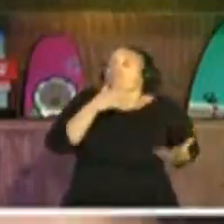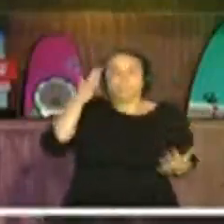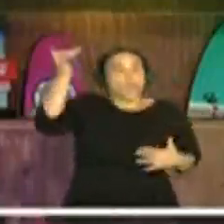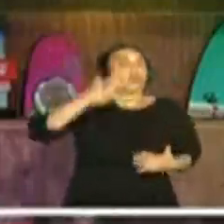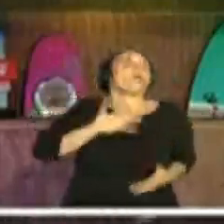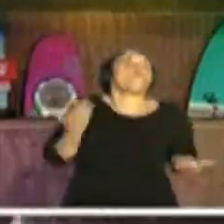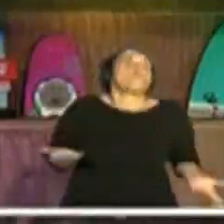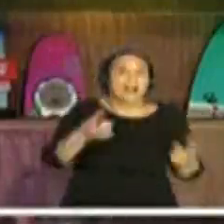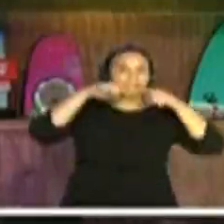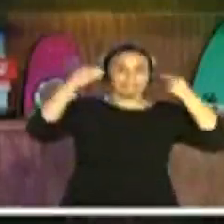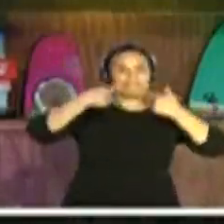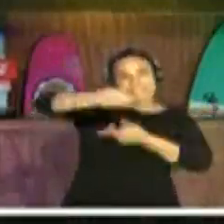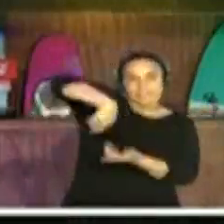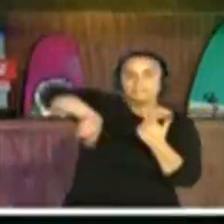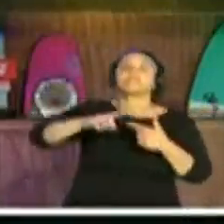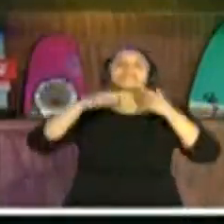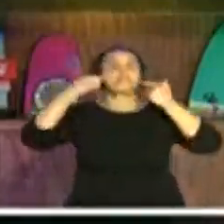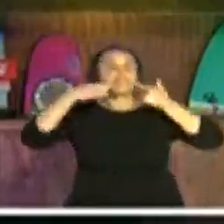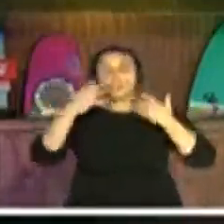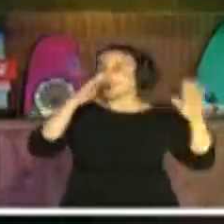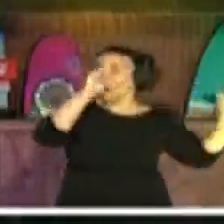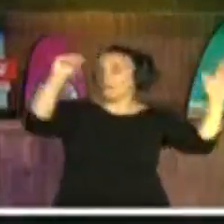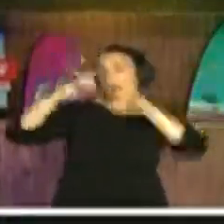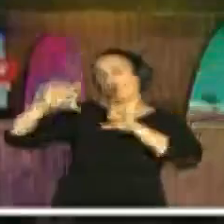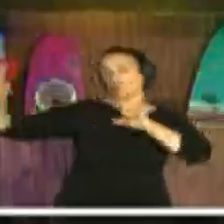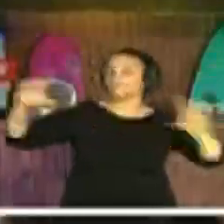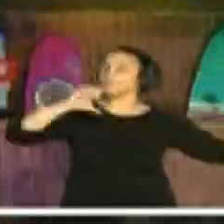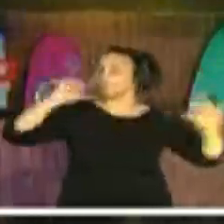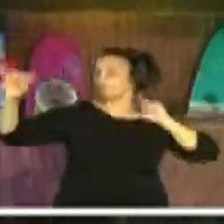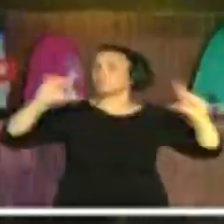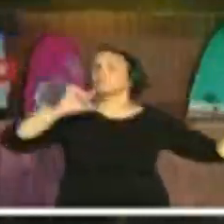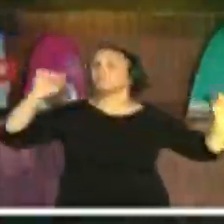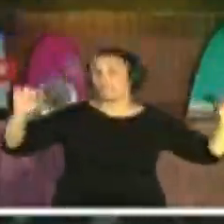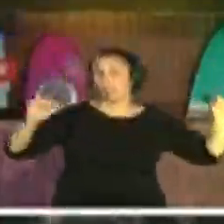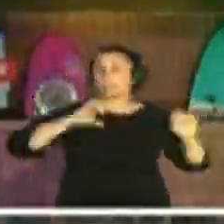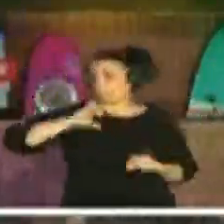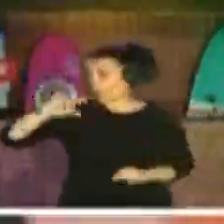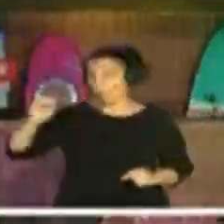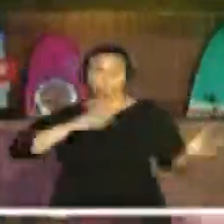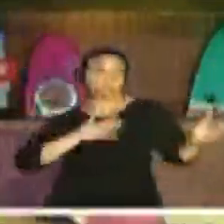Yo ya me voy y me voy.